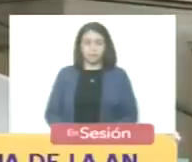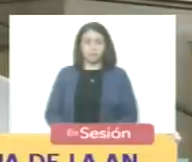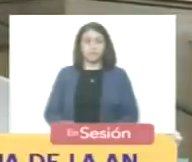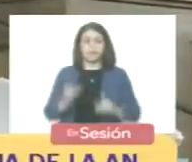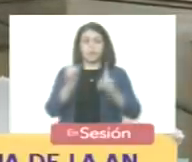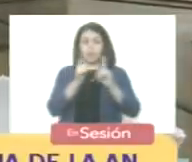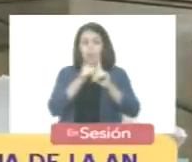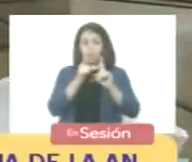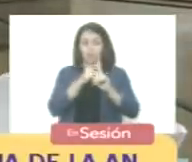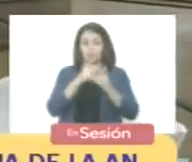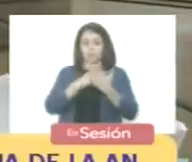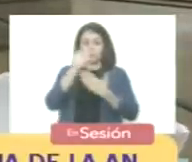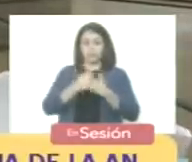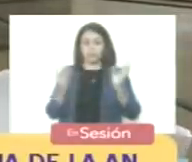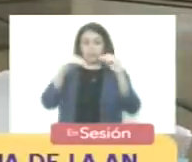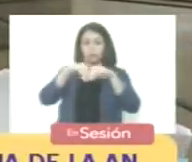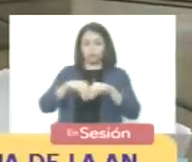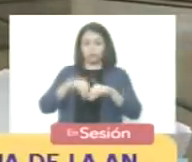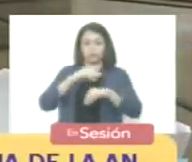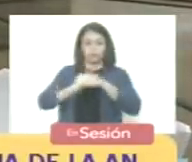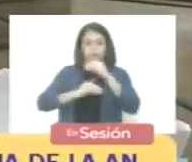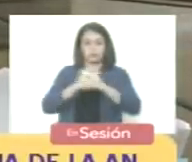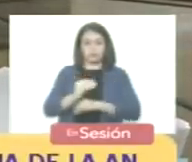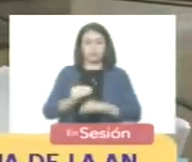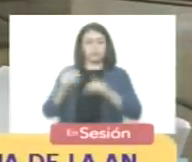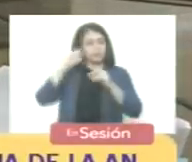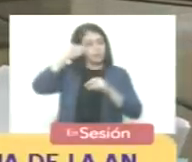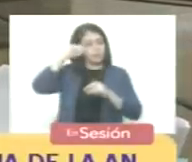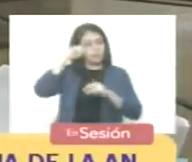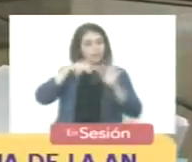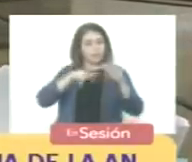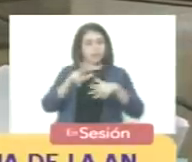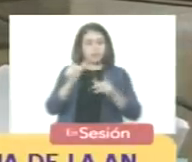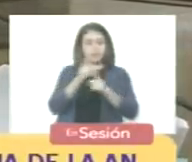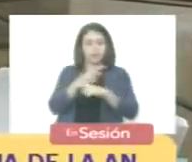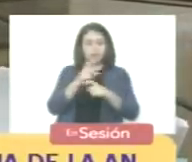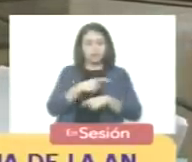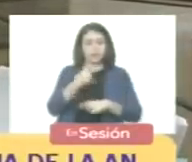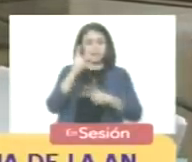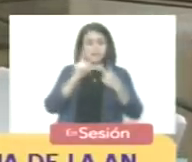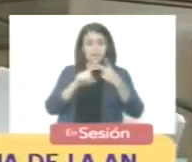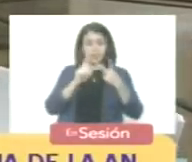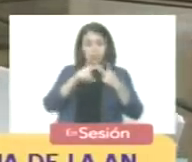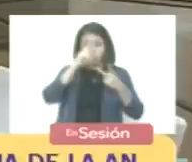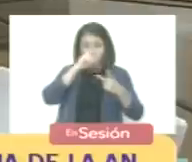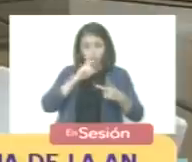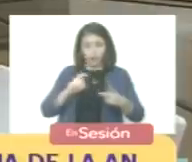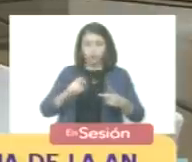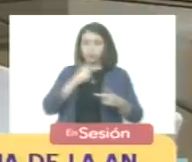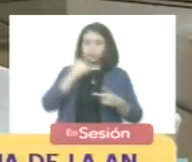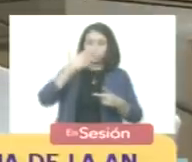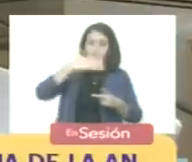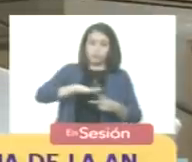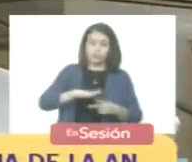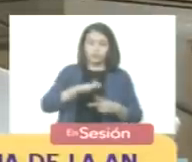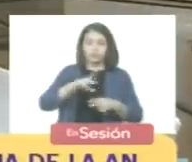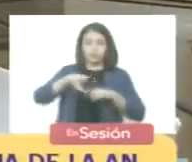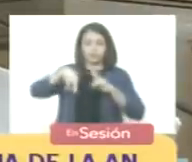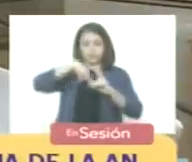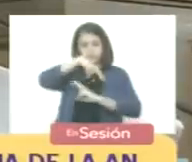Punto número uno, proyecto de acuerdo en ocasión de conmemorar el 13 de agosto el segundo aniversario de la siembra del camarada